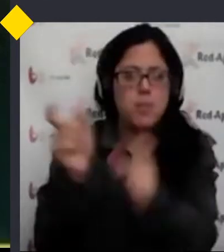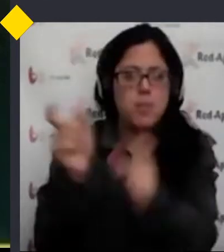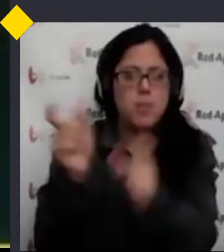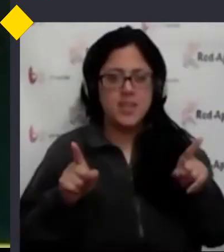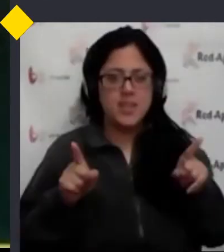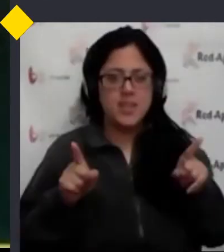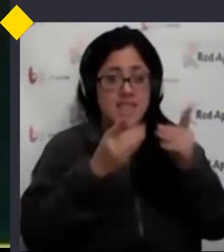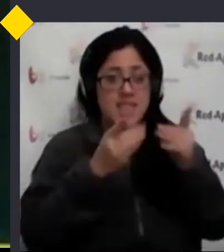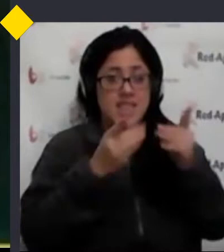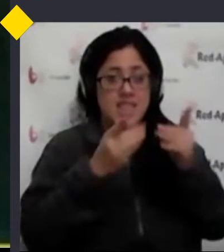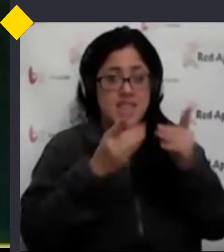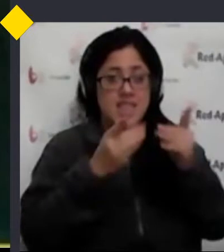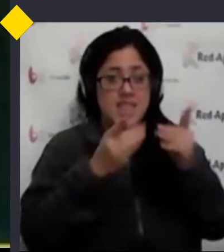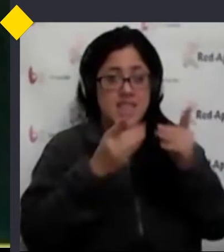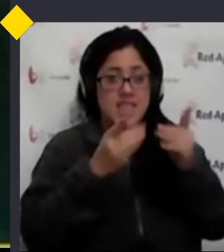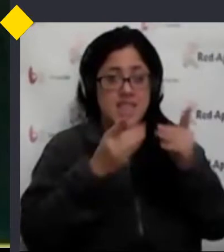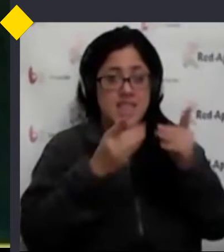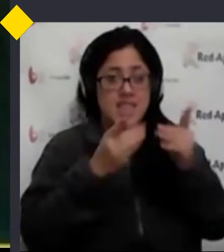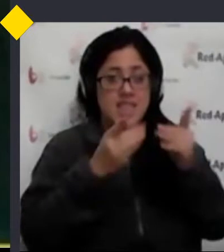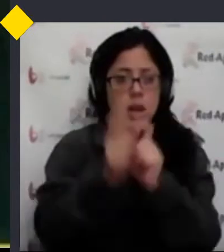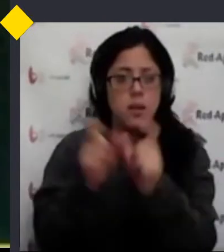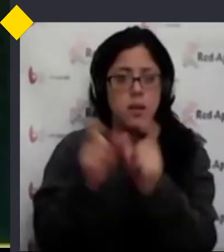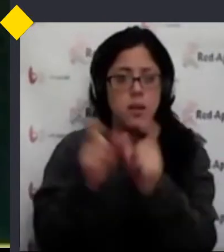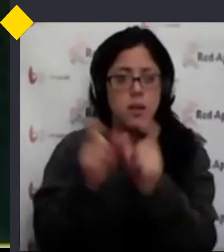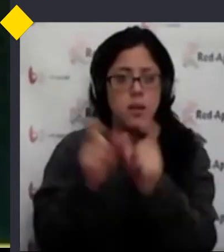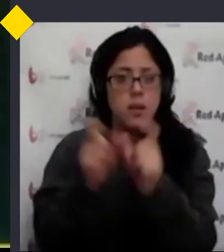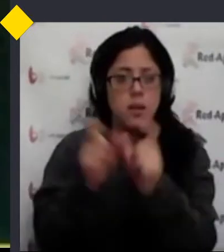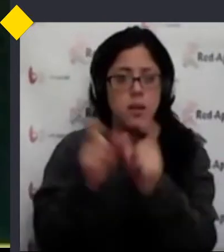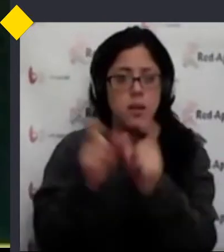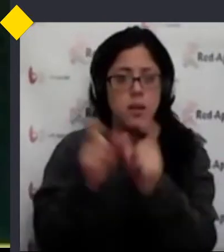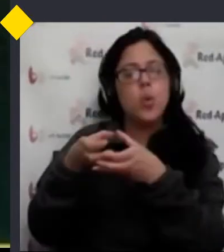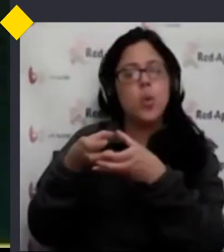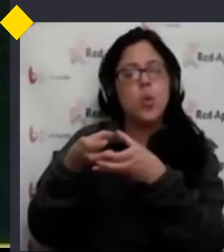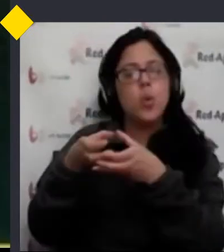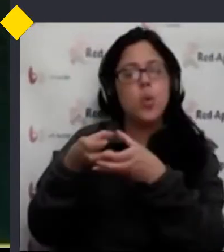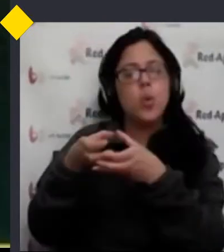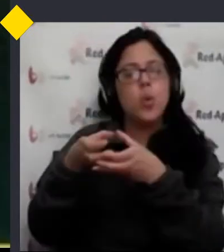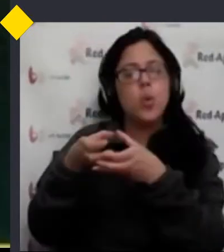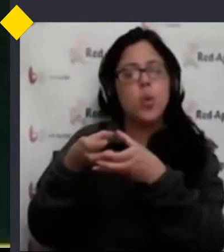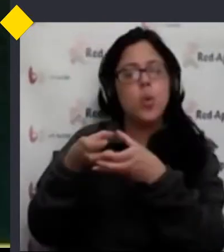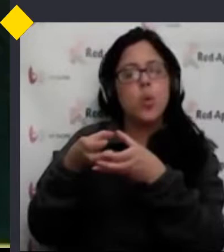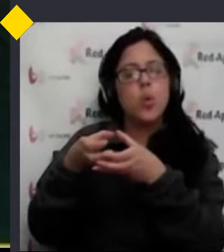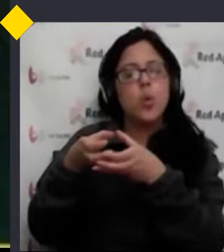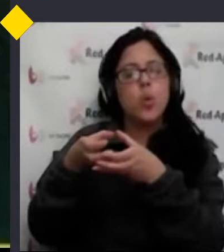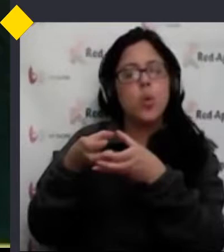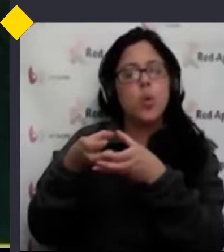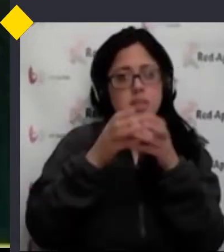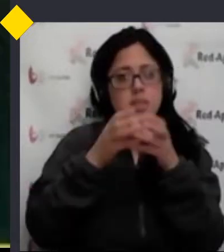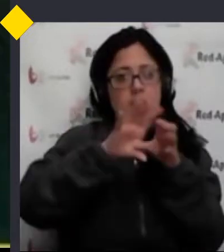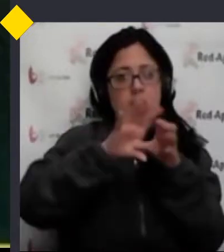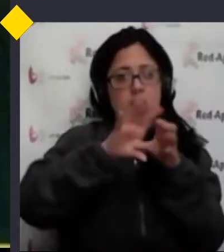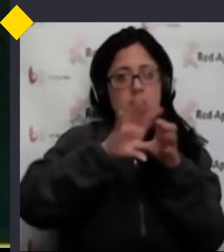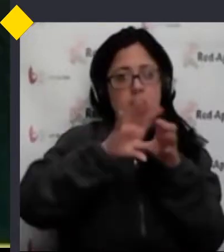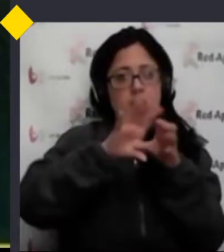sociedad. A diferencia de otros grupos históricamente excluidos en nuestra comunidad,